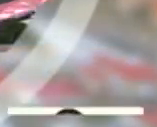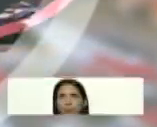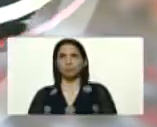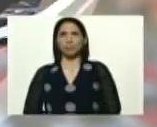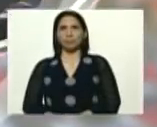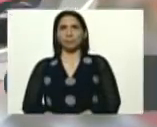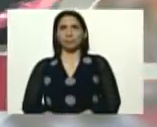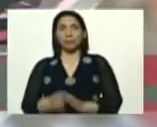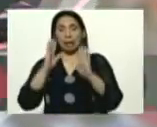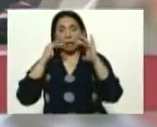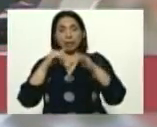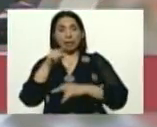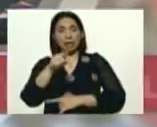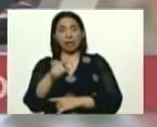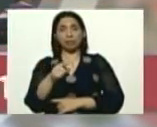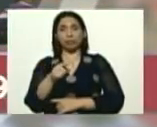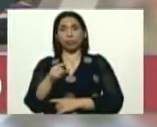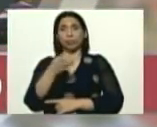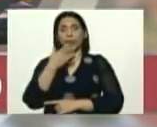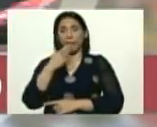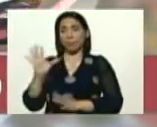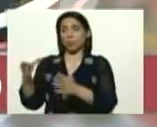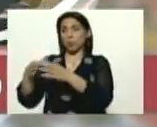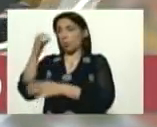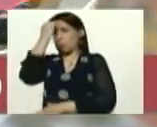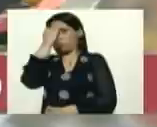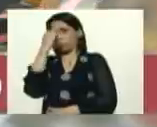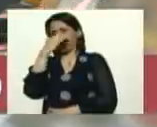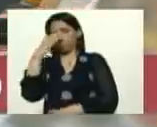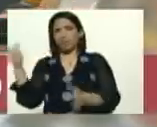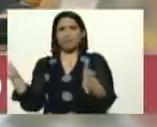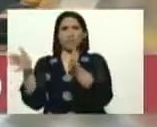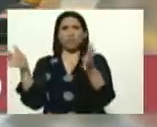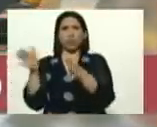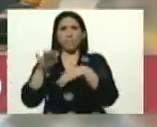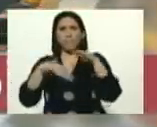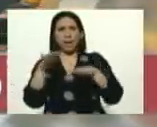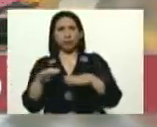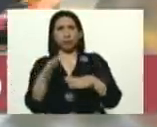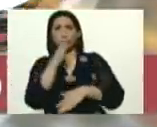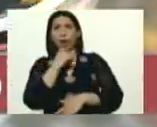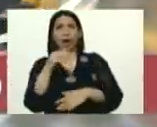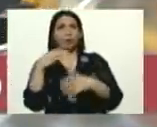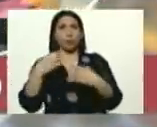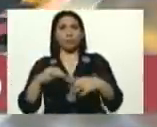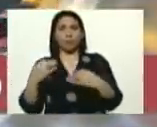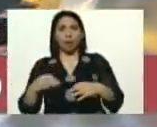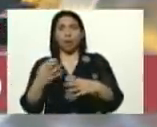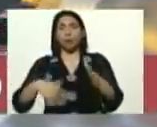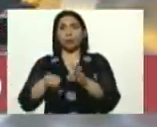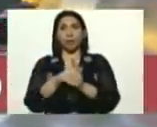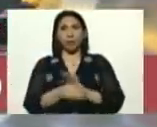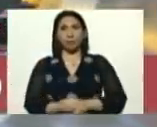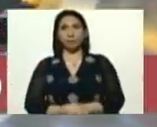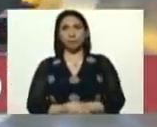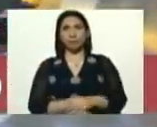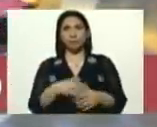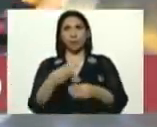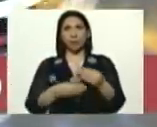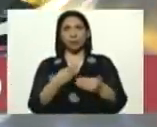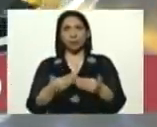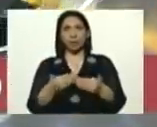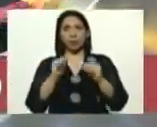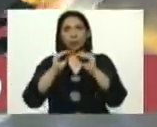irregulares y criminales de Colombia están fomentando esos pasos irregulares. Nuevamente, hacemos un llamado a